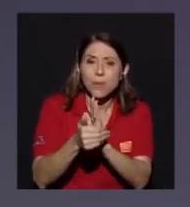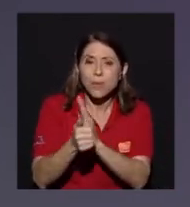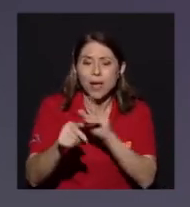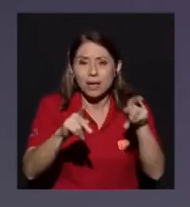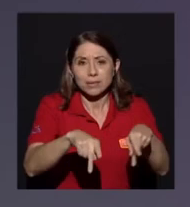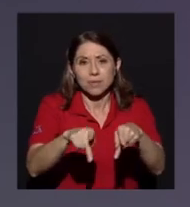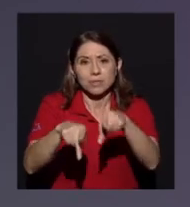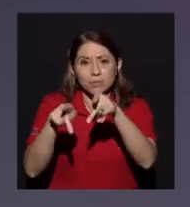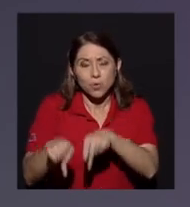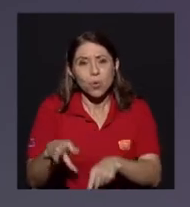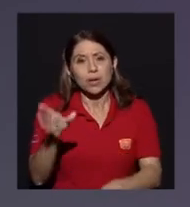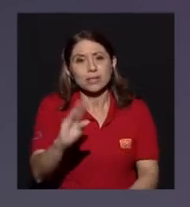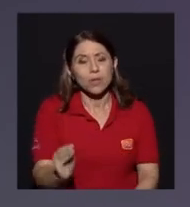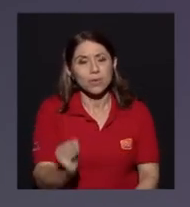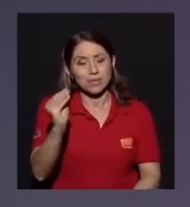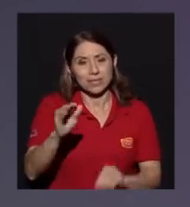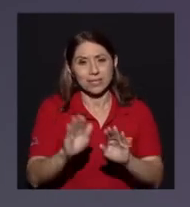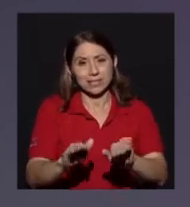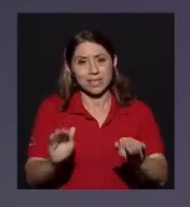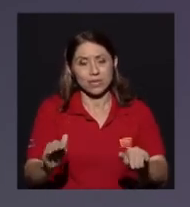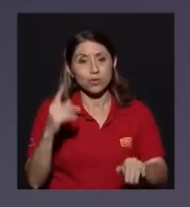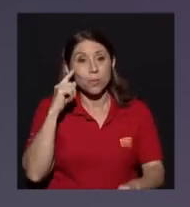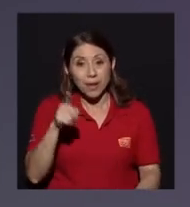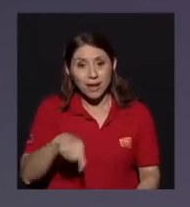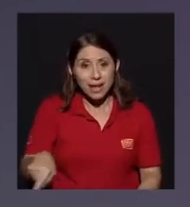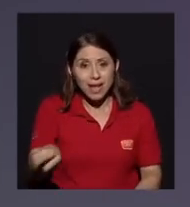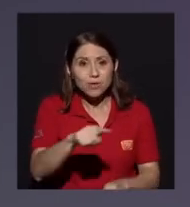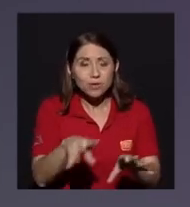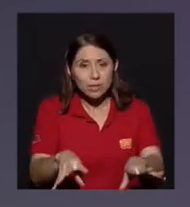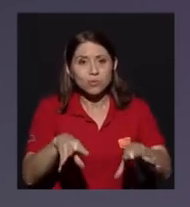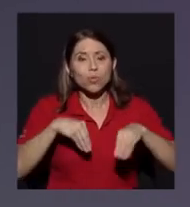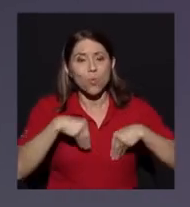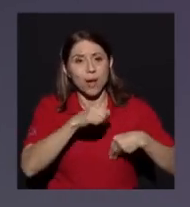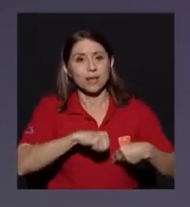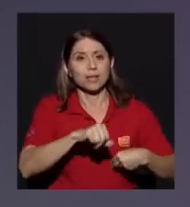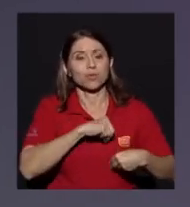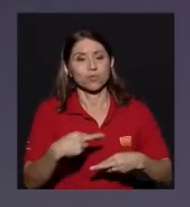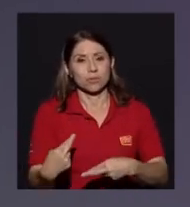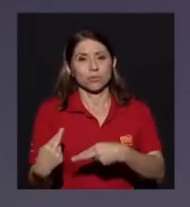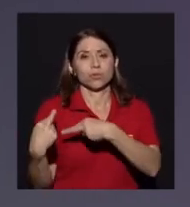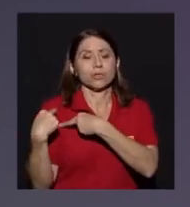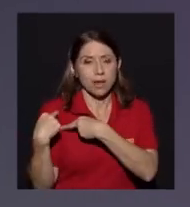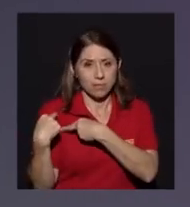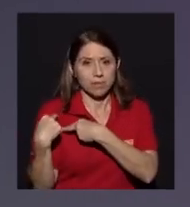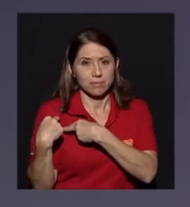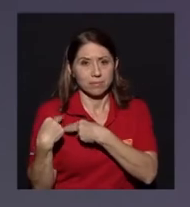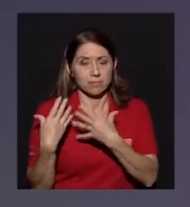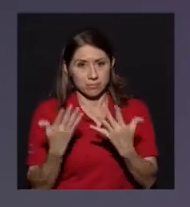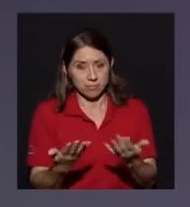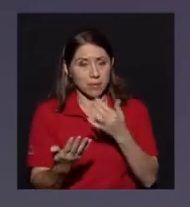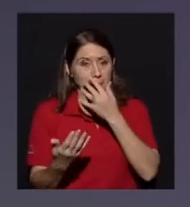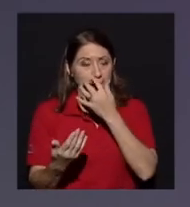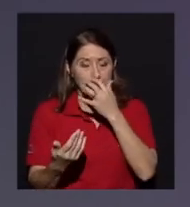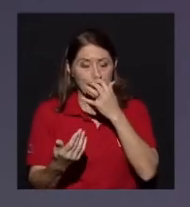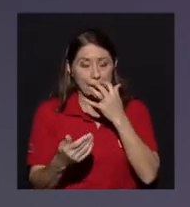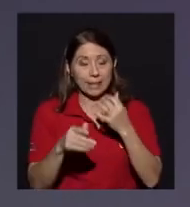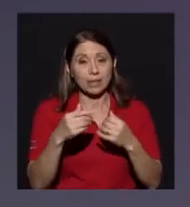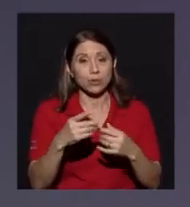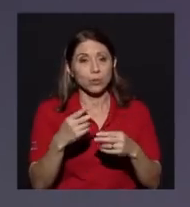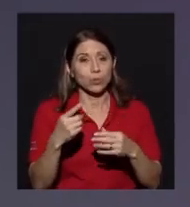a los adolescentes niños para que también a su modo una actitud responsable con respecto a sus propias vidas verdad entonces